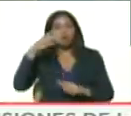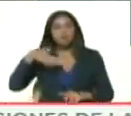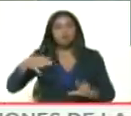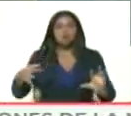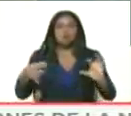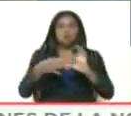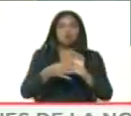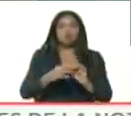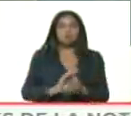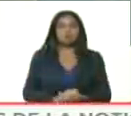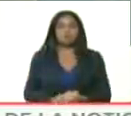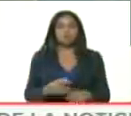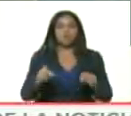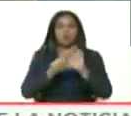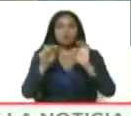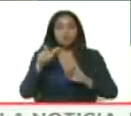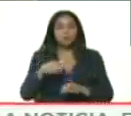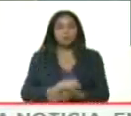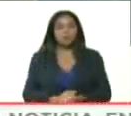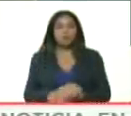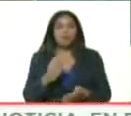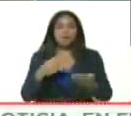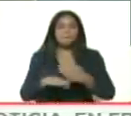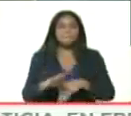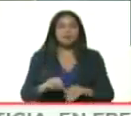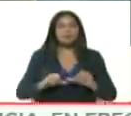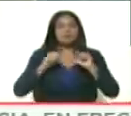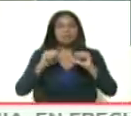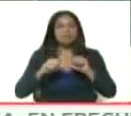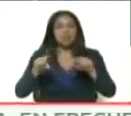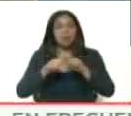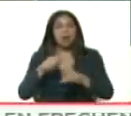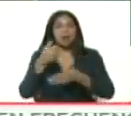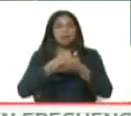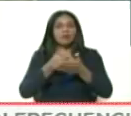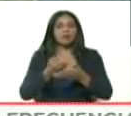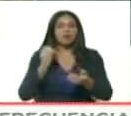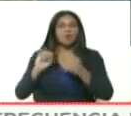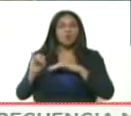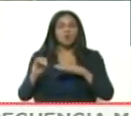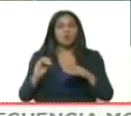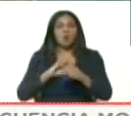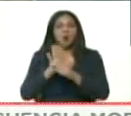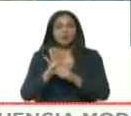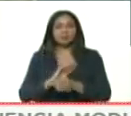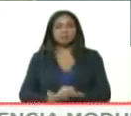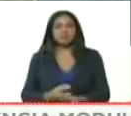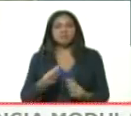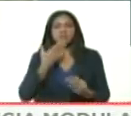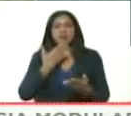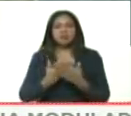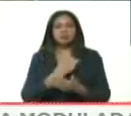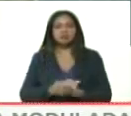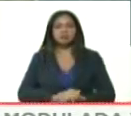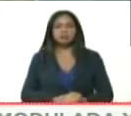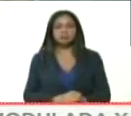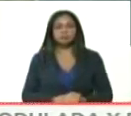unión cívico-militar está saliendo adelante en esta batalla contra el COVID-19. Muchísimas gracias.